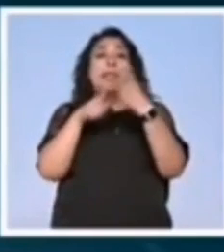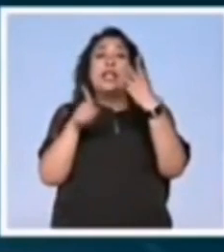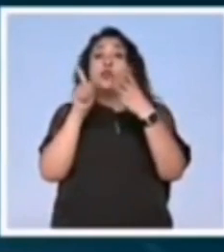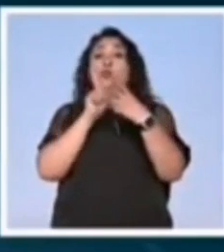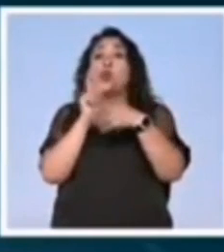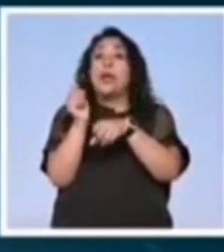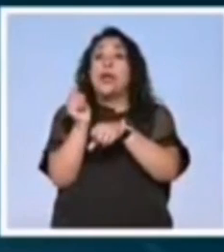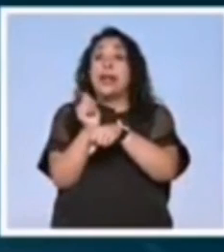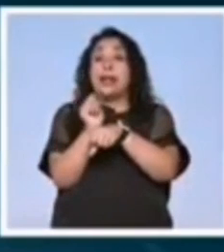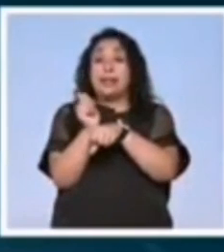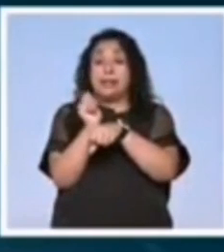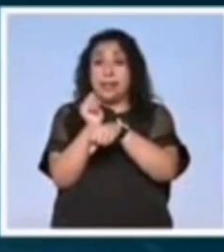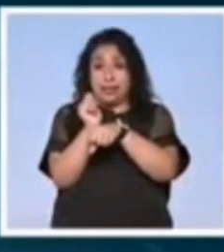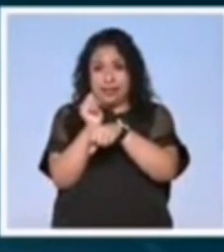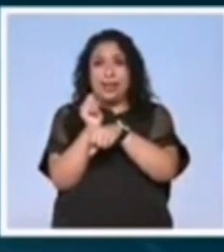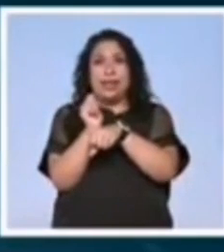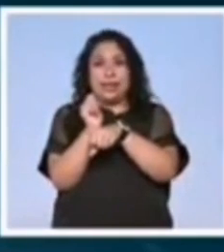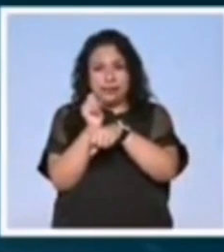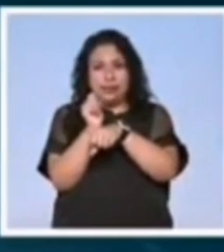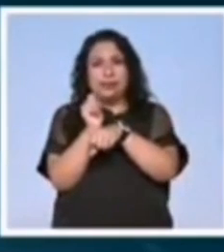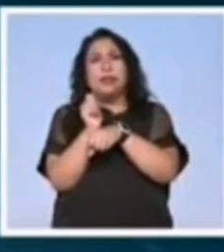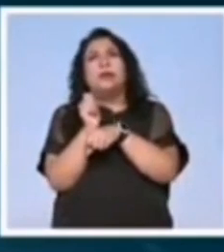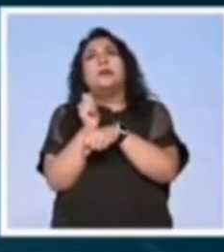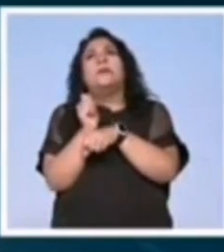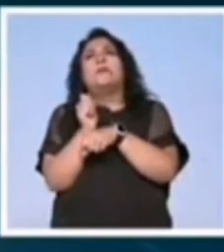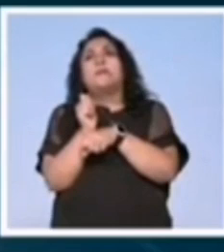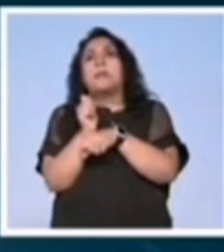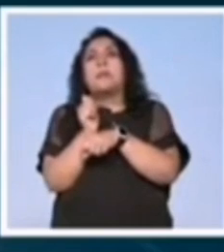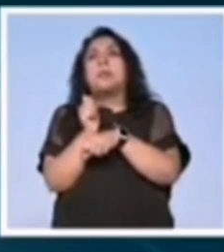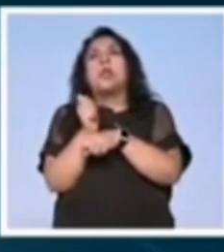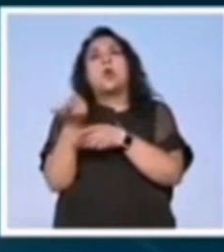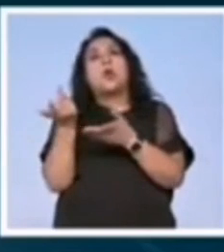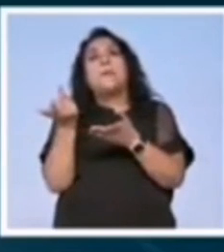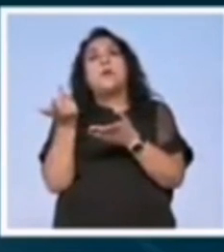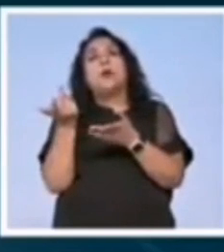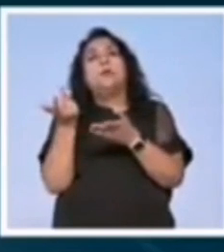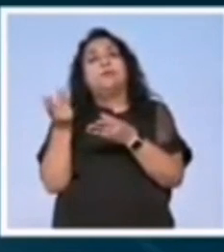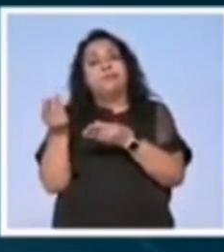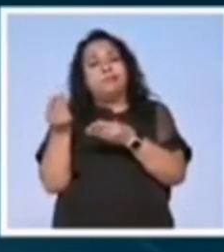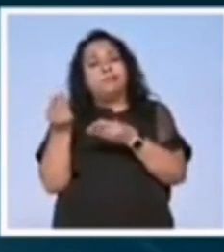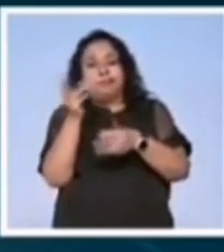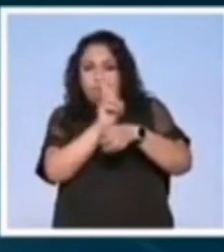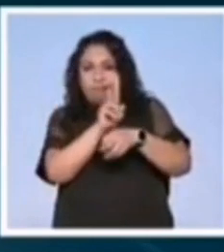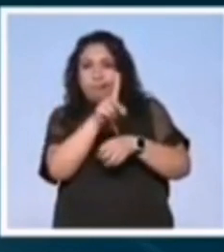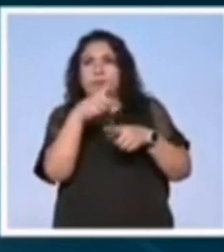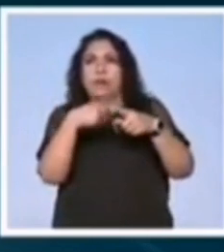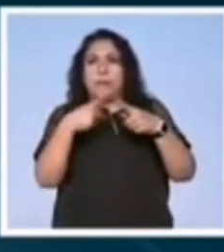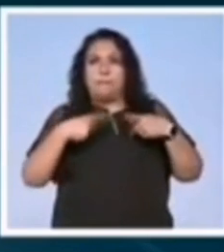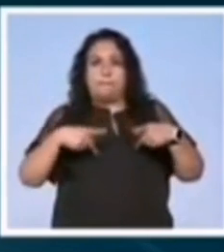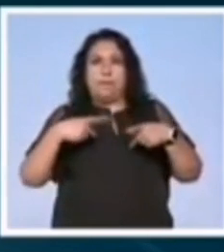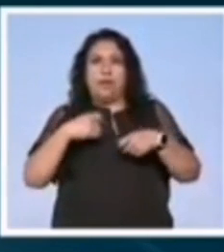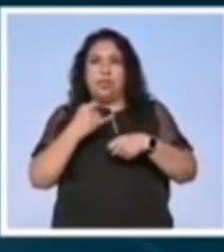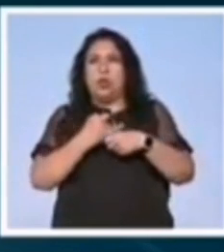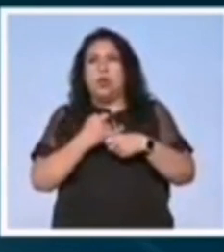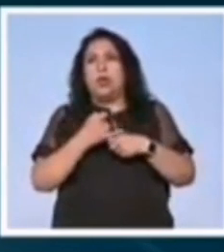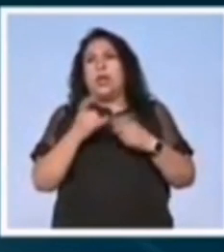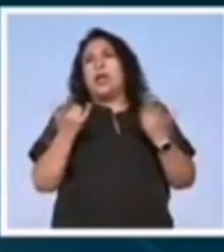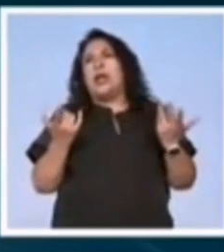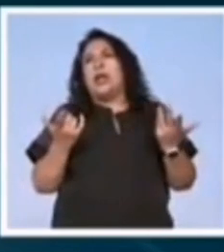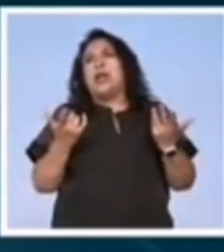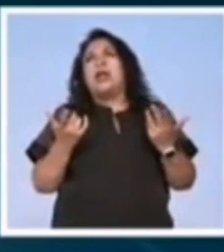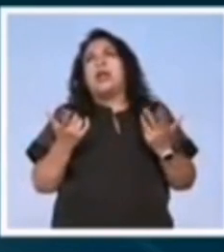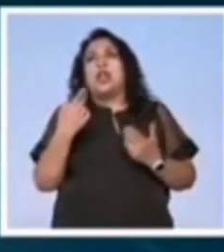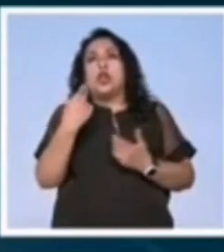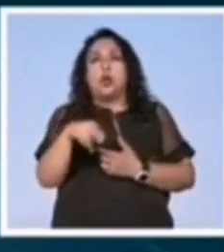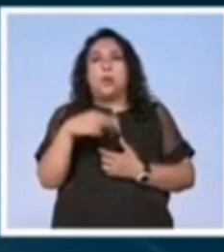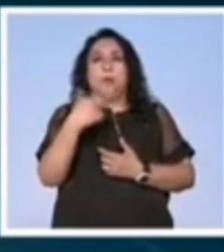son, digamos, puestas en custodia por un personaje transhistórico que se llama